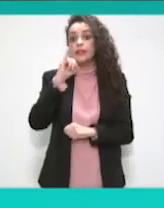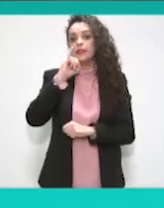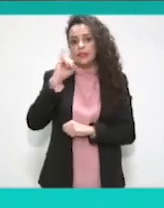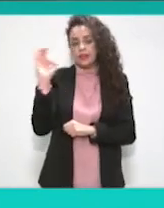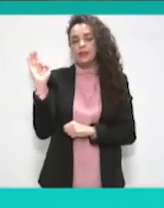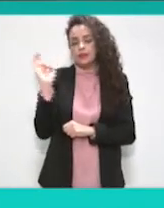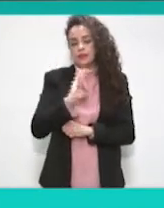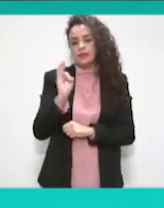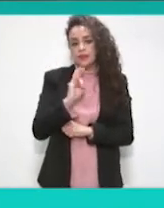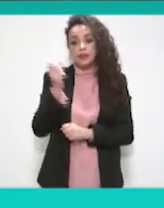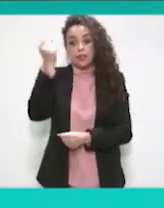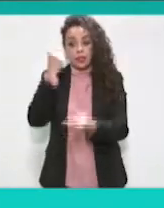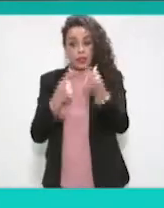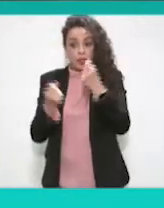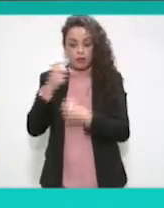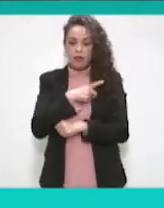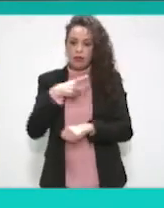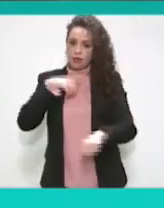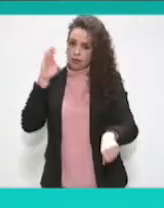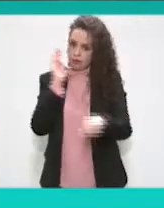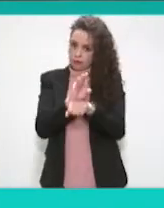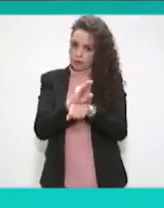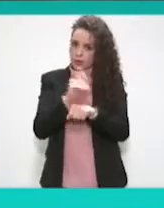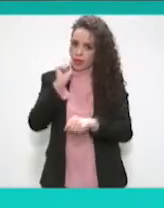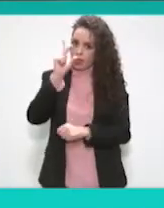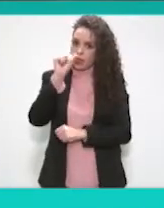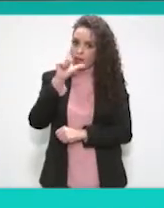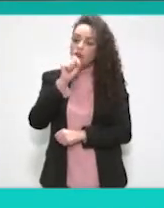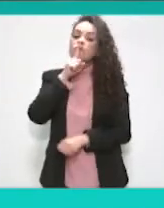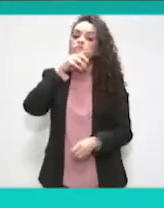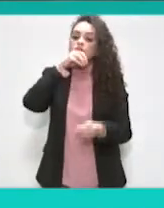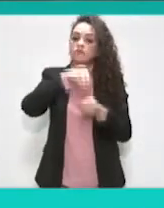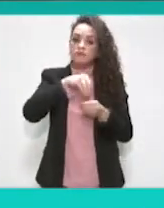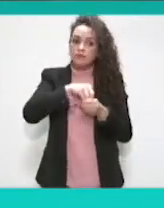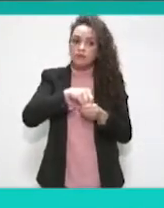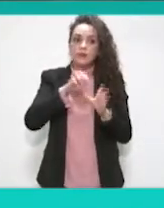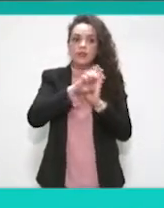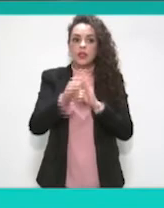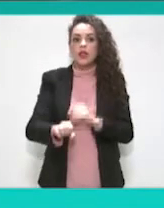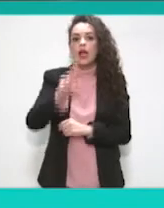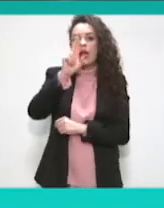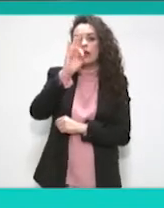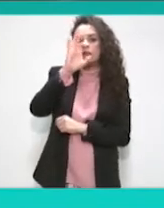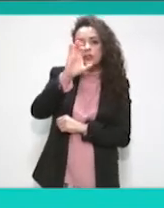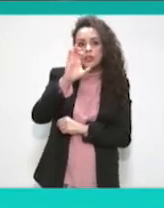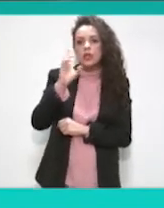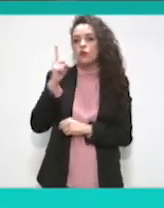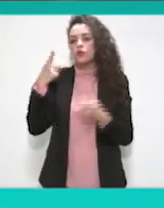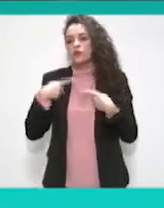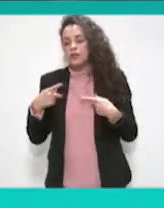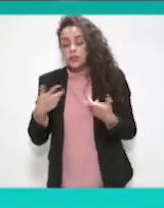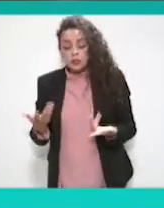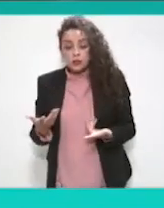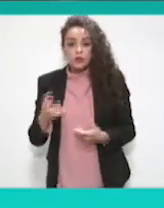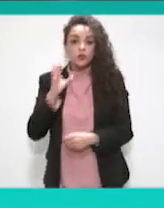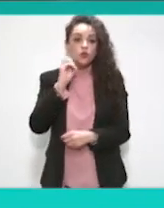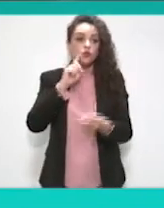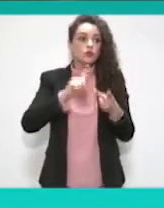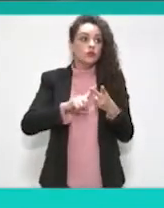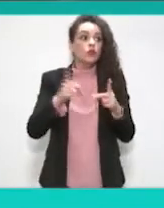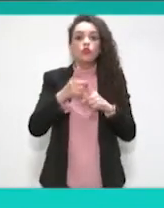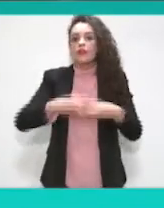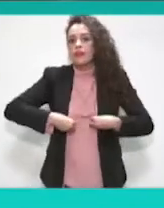algunos detalles de datos confidenciales que pueden ser el rfc de algún particular que pueden ser algún